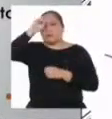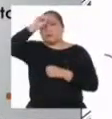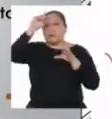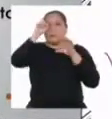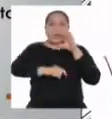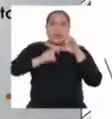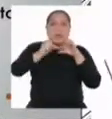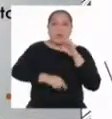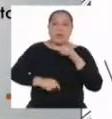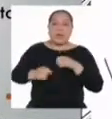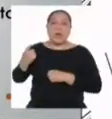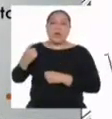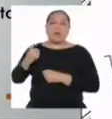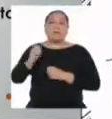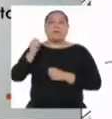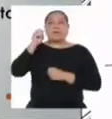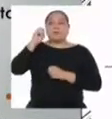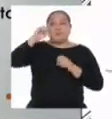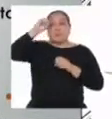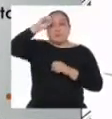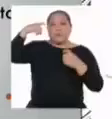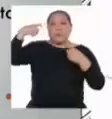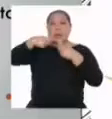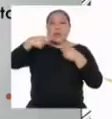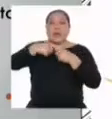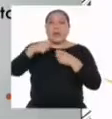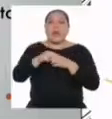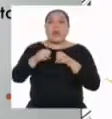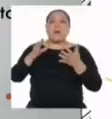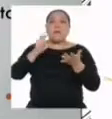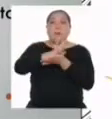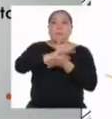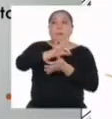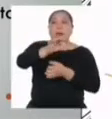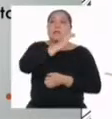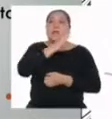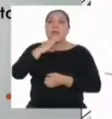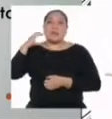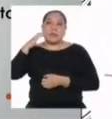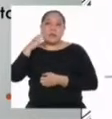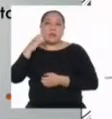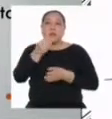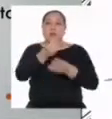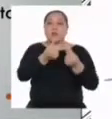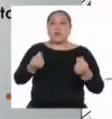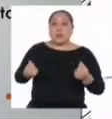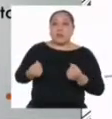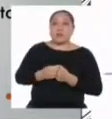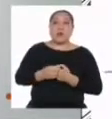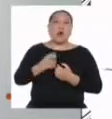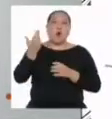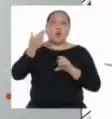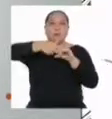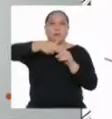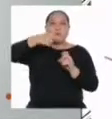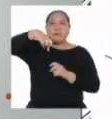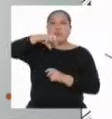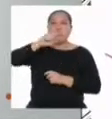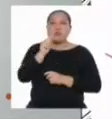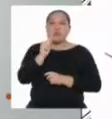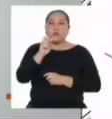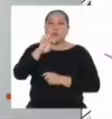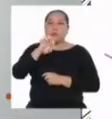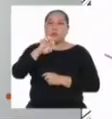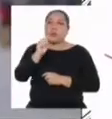minería, energía, pesquería, industria de papel, cerveza, cemento, curtiembre, biocombustible y petroquímica, presenta